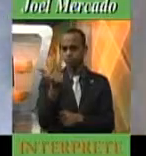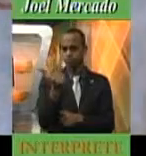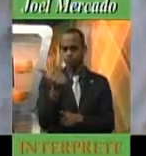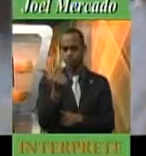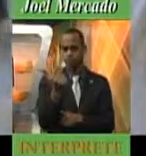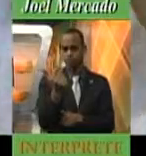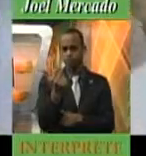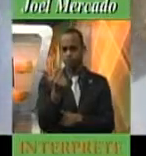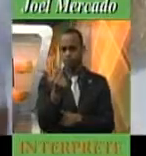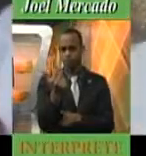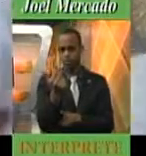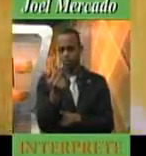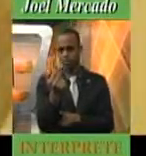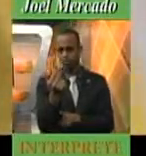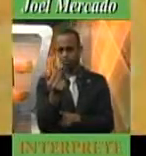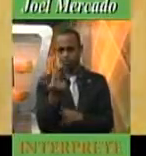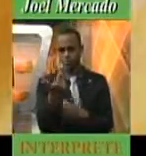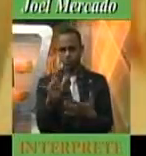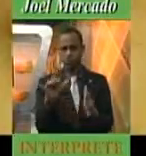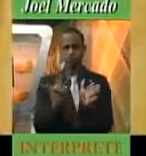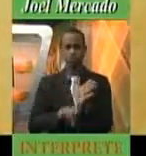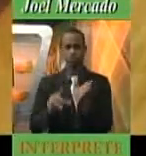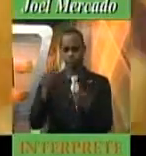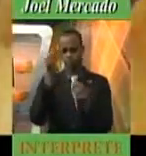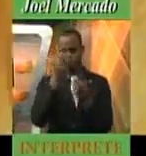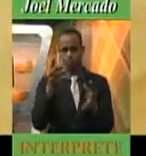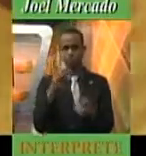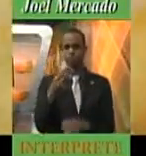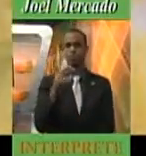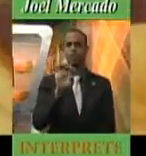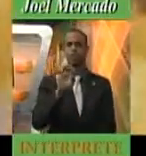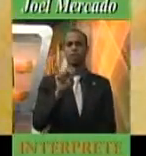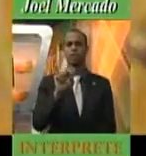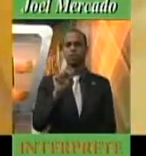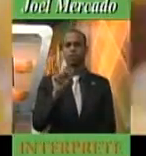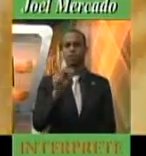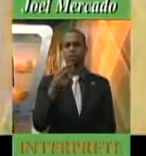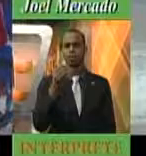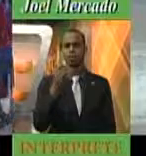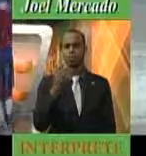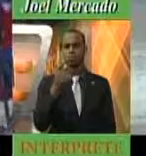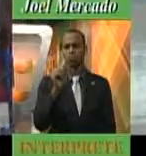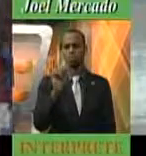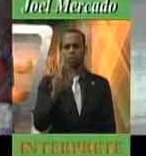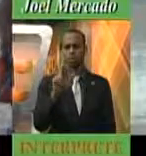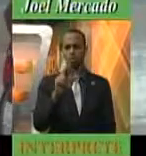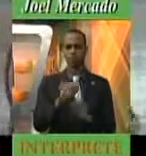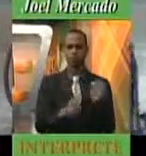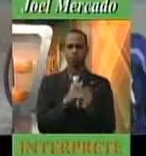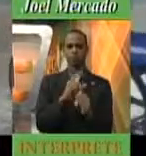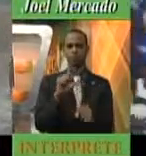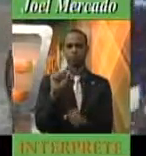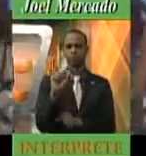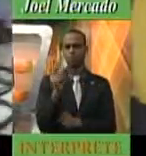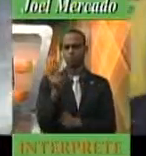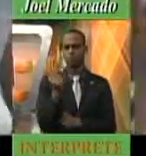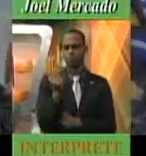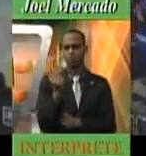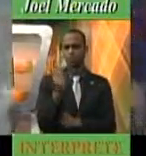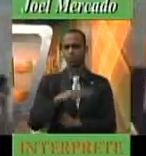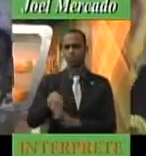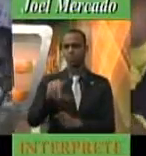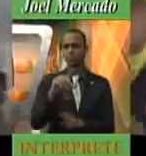acabadito, se da la encuesta en hogar 2013, que incluye, ¿verdad, Antonella? Un